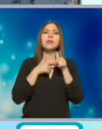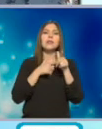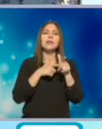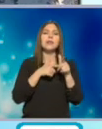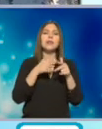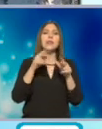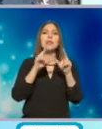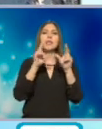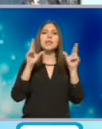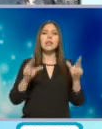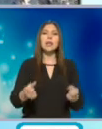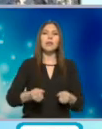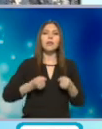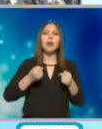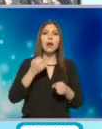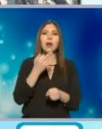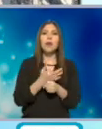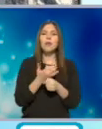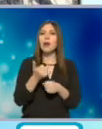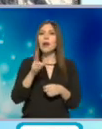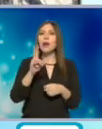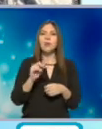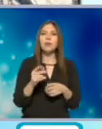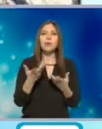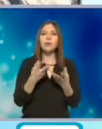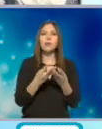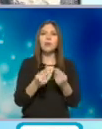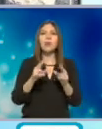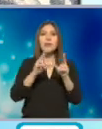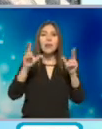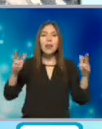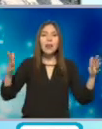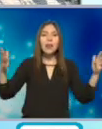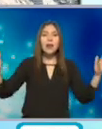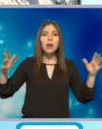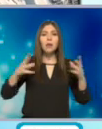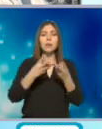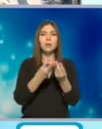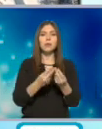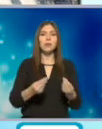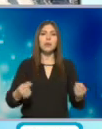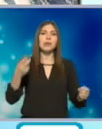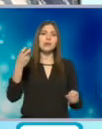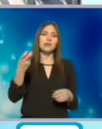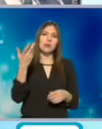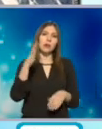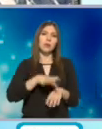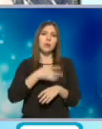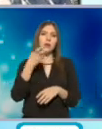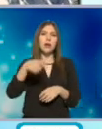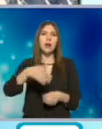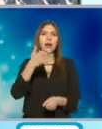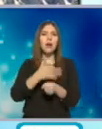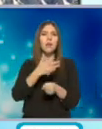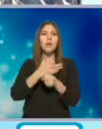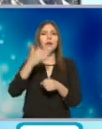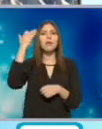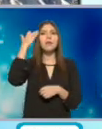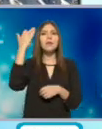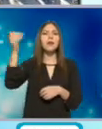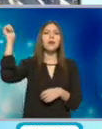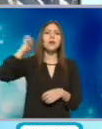bien, es que también hace mucho frío, es correcto. El ciclo del agua ya lo modificamos. Las famosas estaciones aquellas